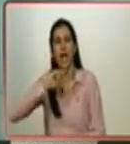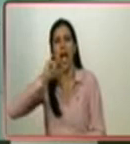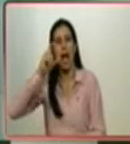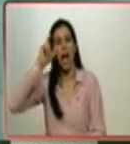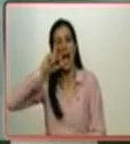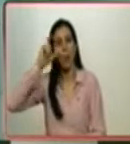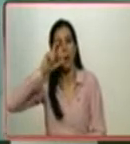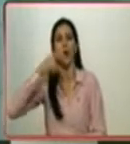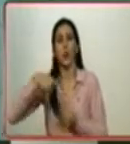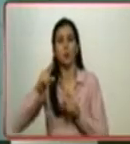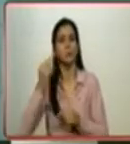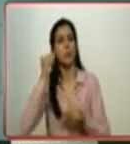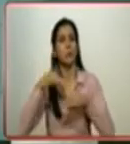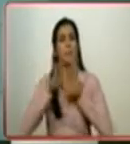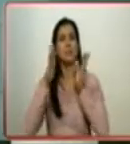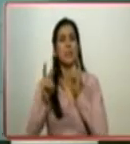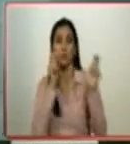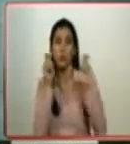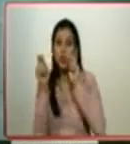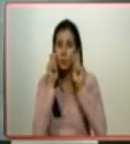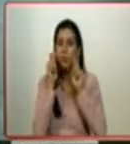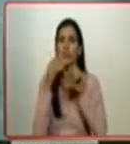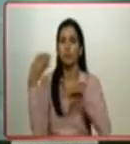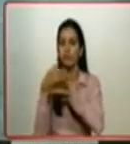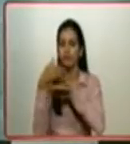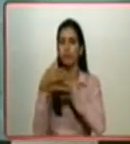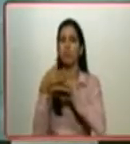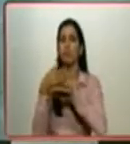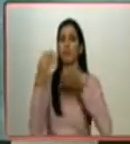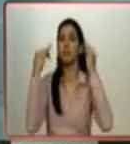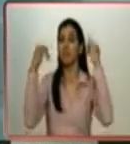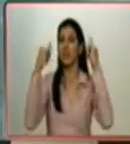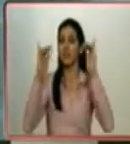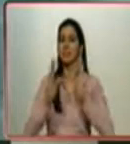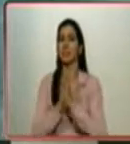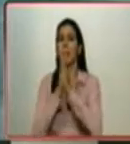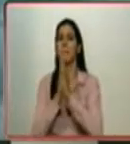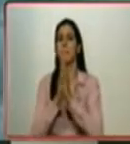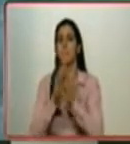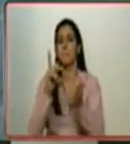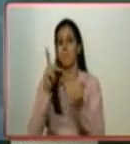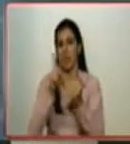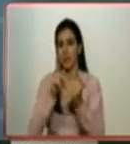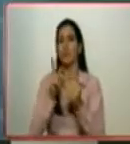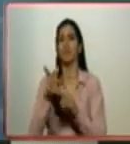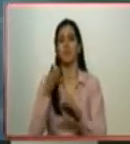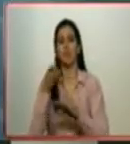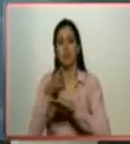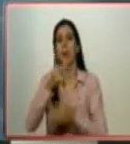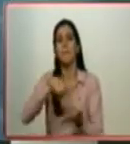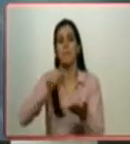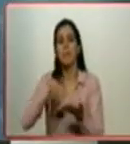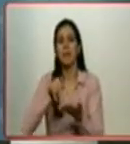del Poder Popular para el Turismo, Marlene Contreras, asistieron a las festividades de San Pedro realizadas en la Plaza 24 de Julio de